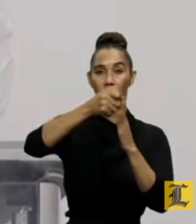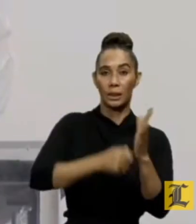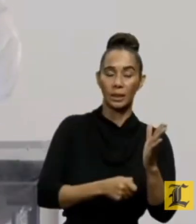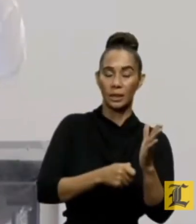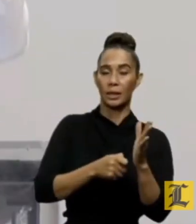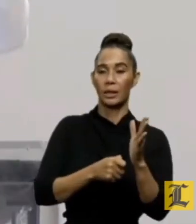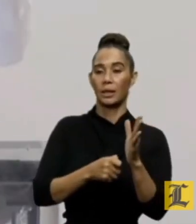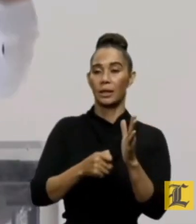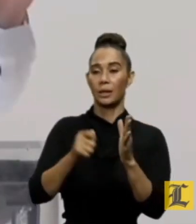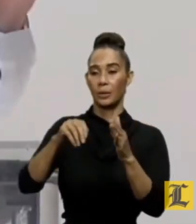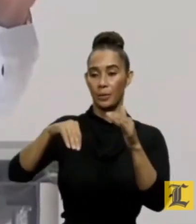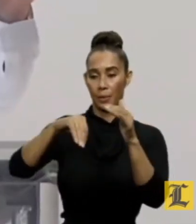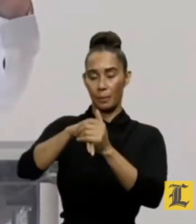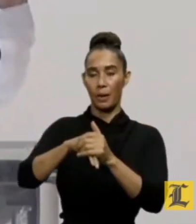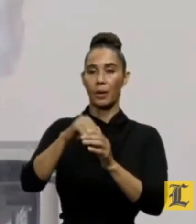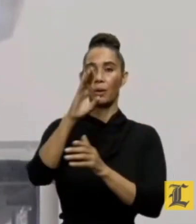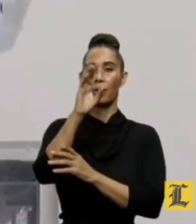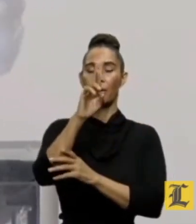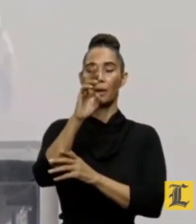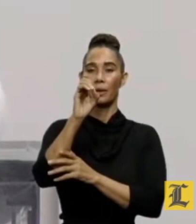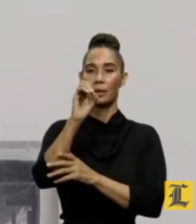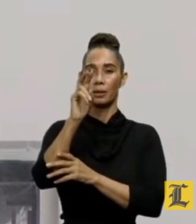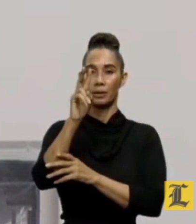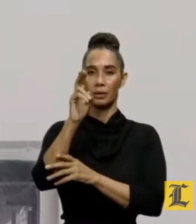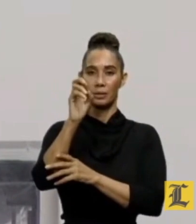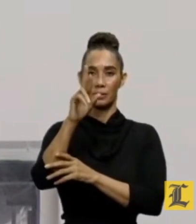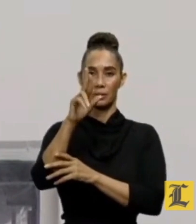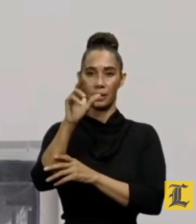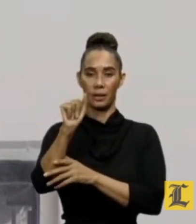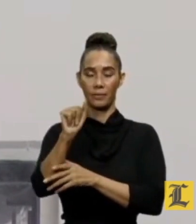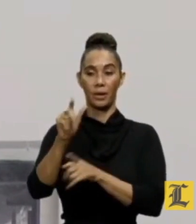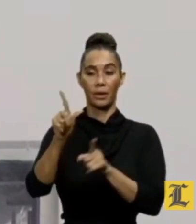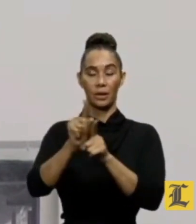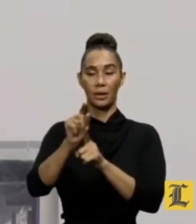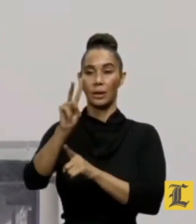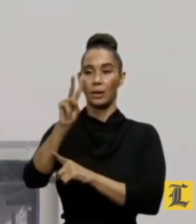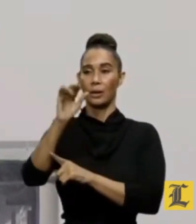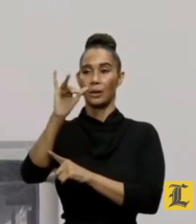emitida por el Banco de Reservas y Visa. Y